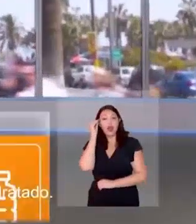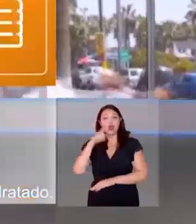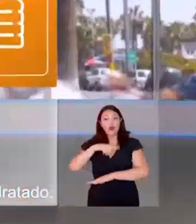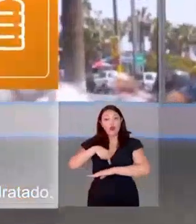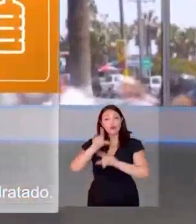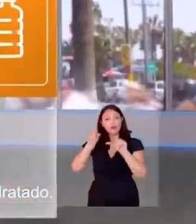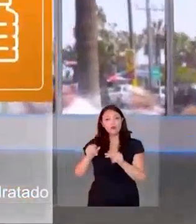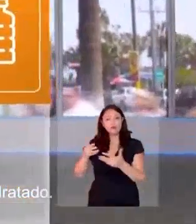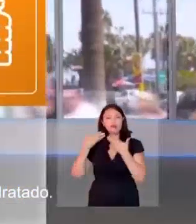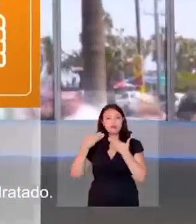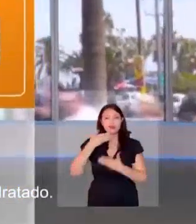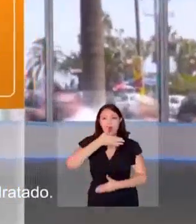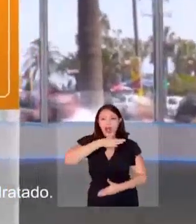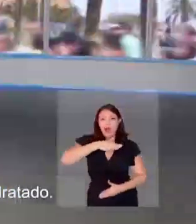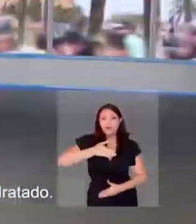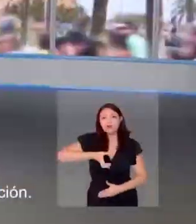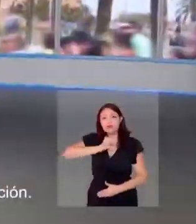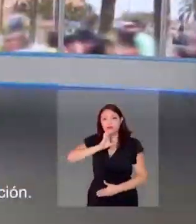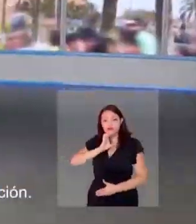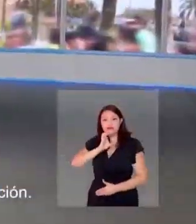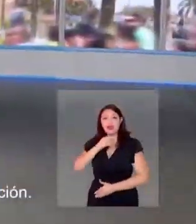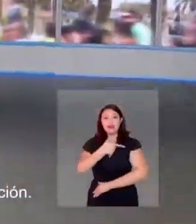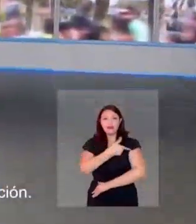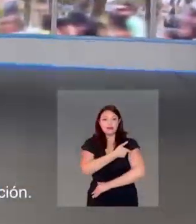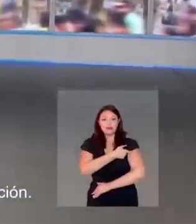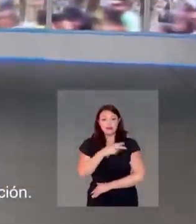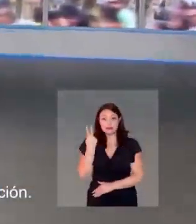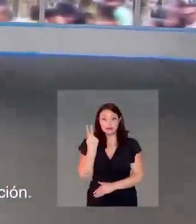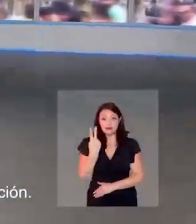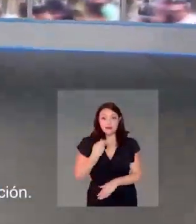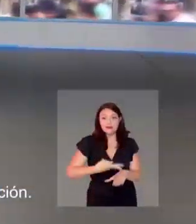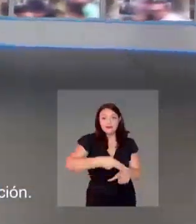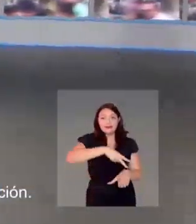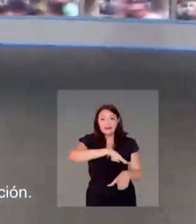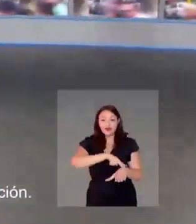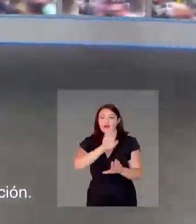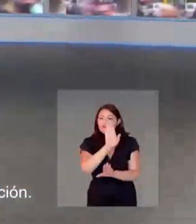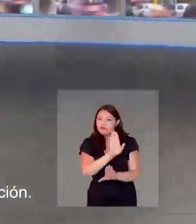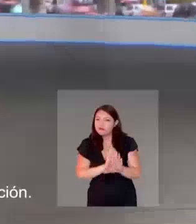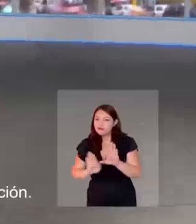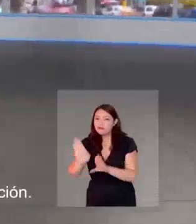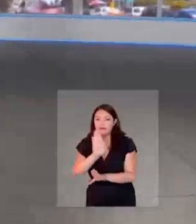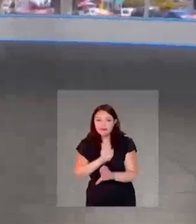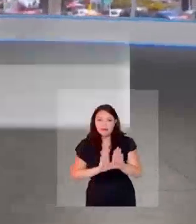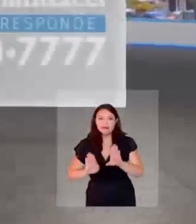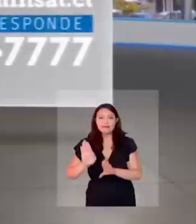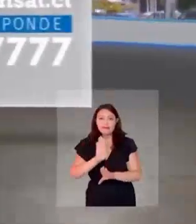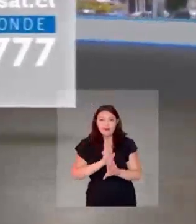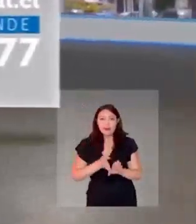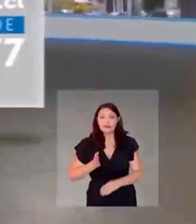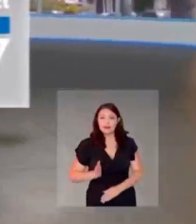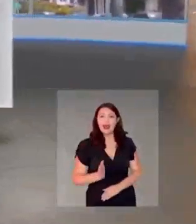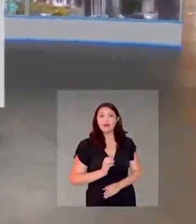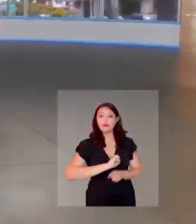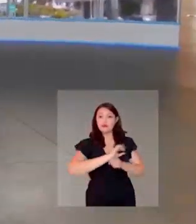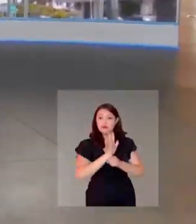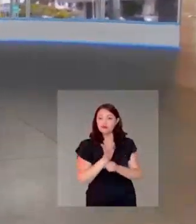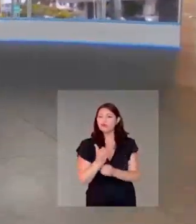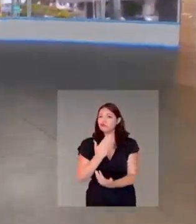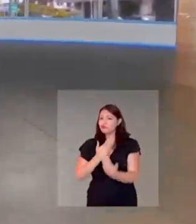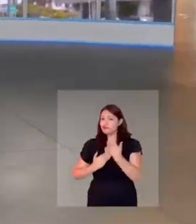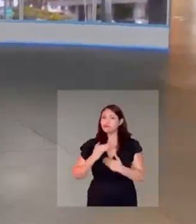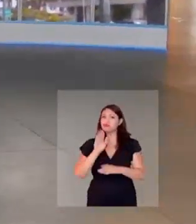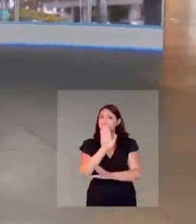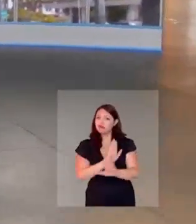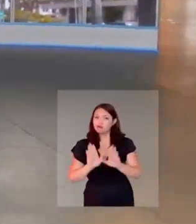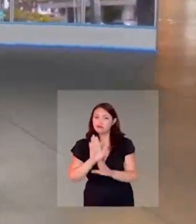calor y mantenerte hidratado. Vacúnate hoy con Bivalente, que entrega doble protección. Sigamos cuidándonos del